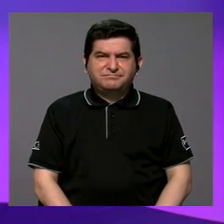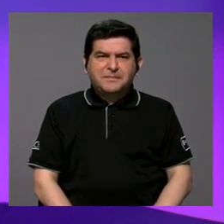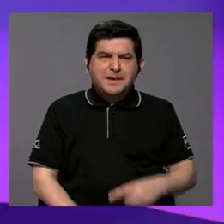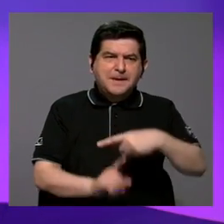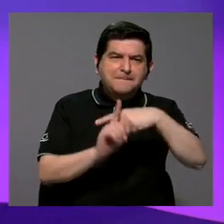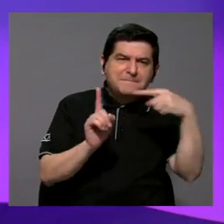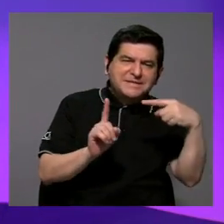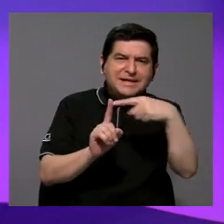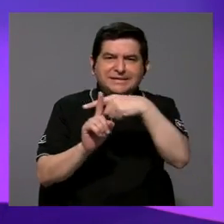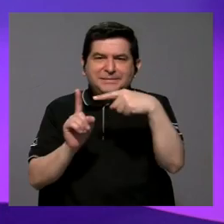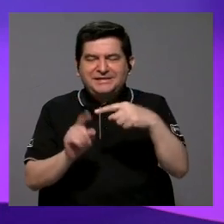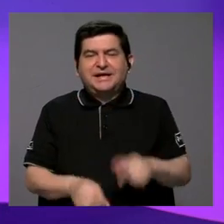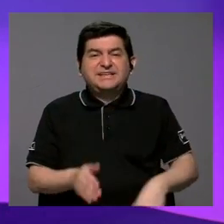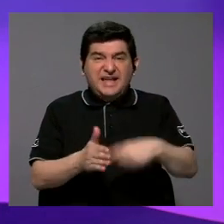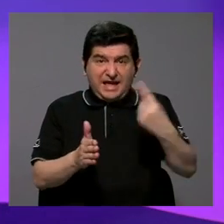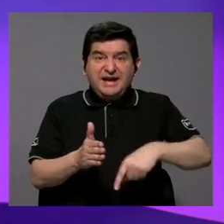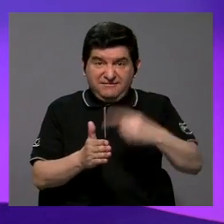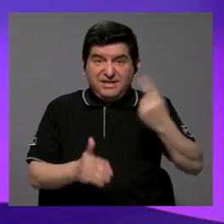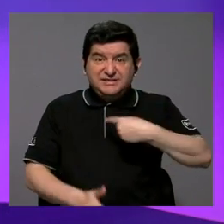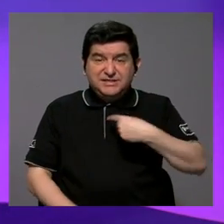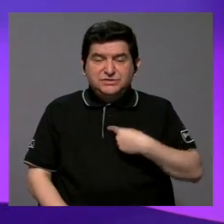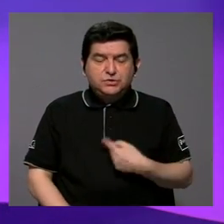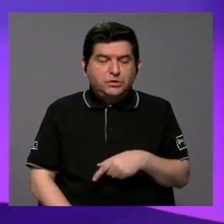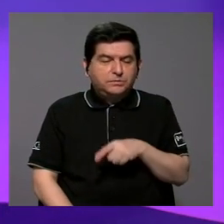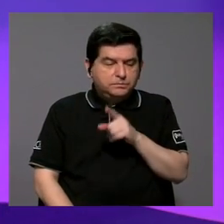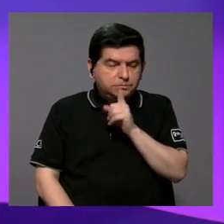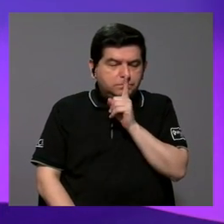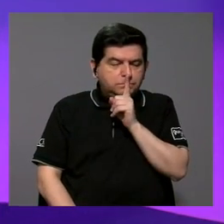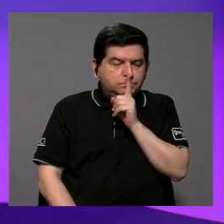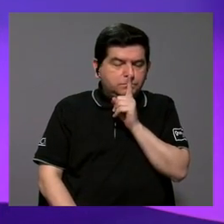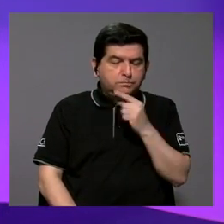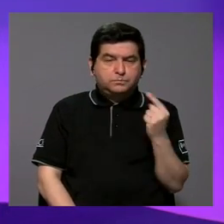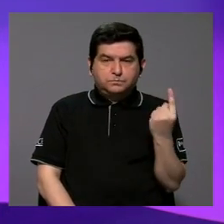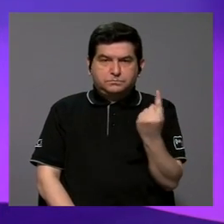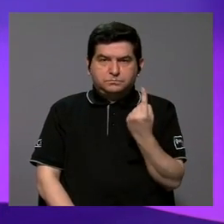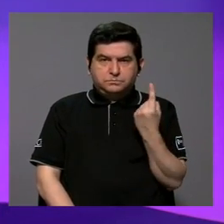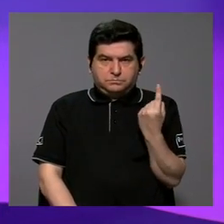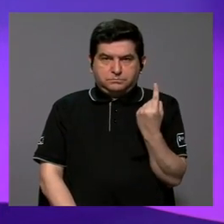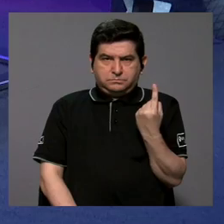mitad de mitad. A veces era muy callado, muy solillo.